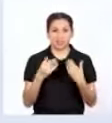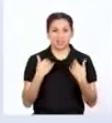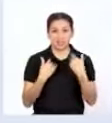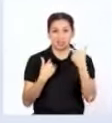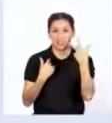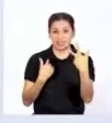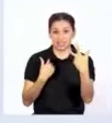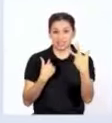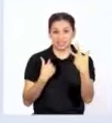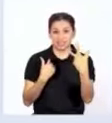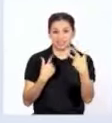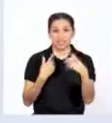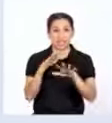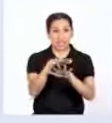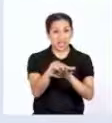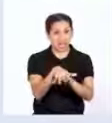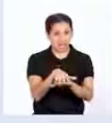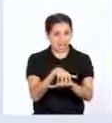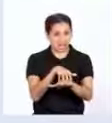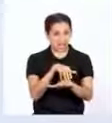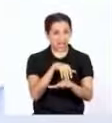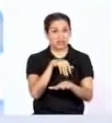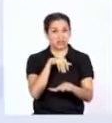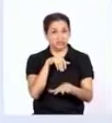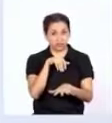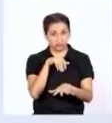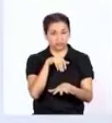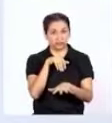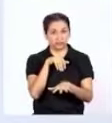También vamos a tener tres velocidades. Lento.